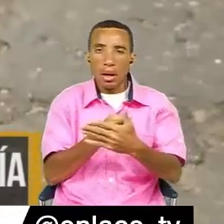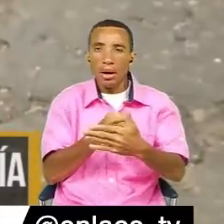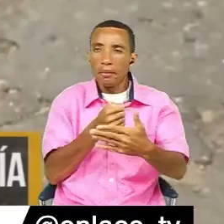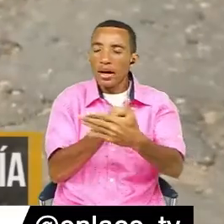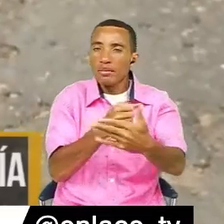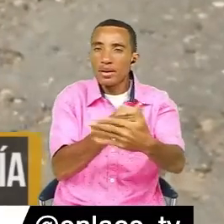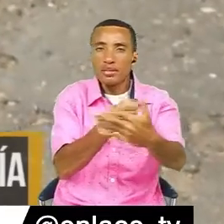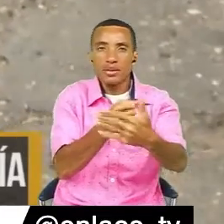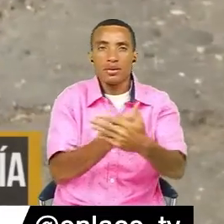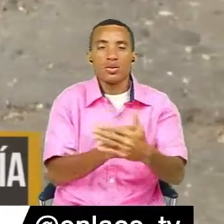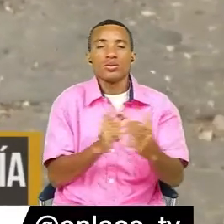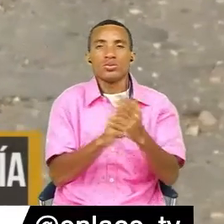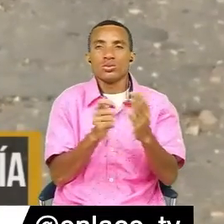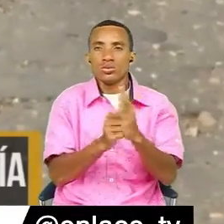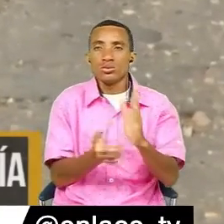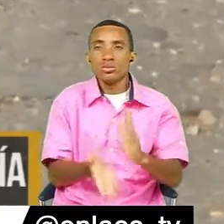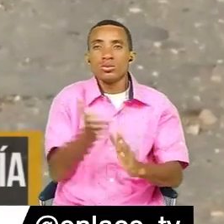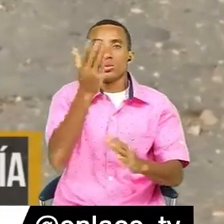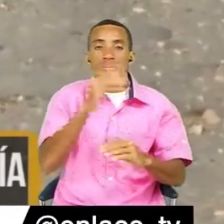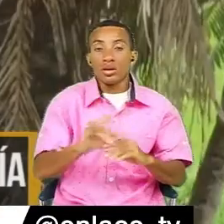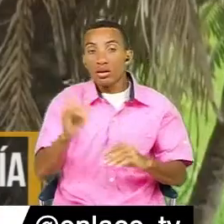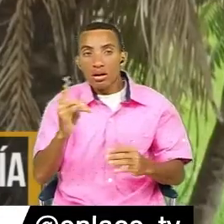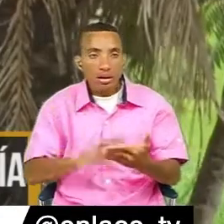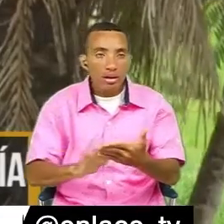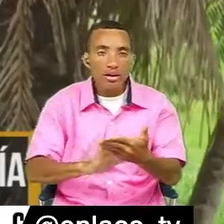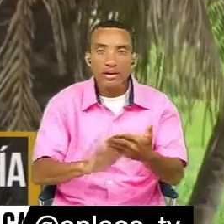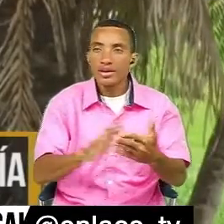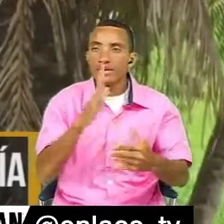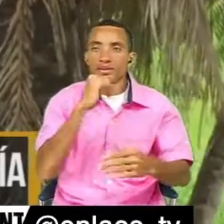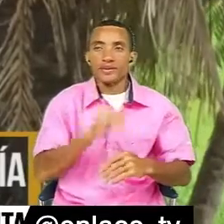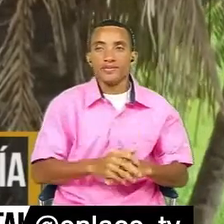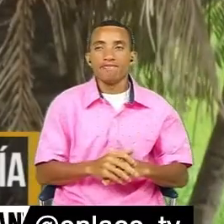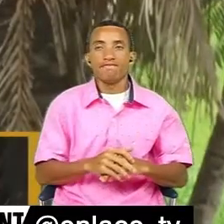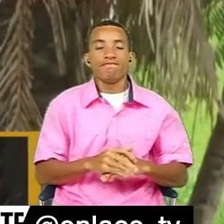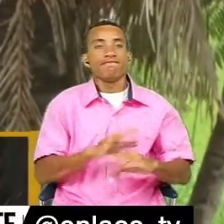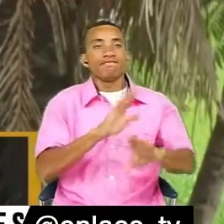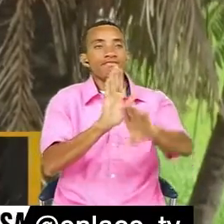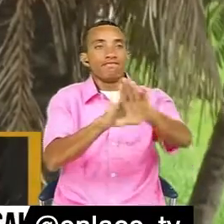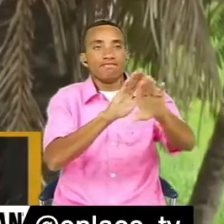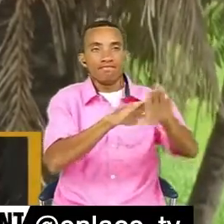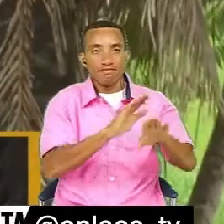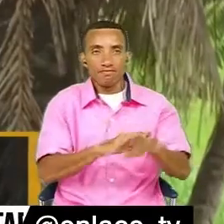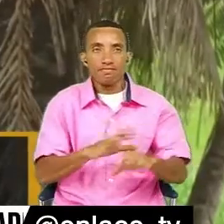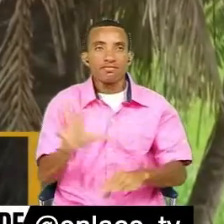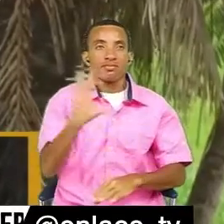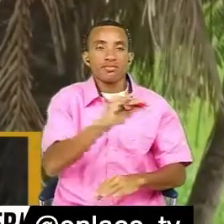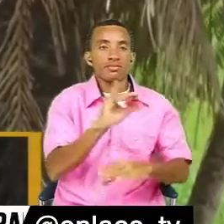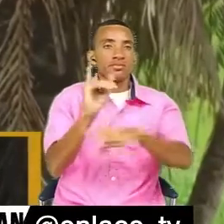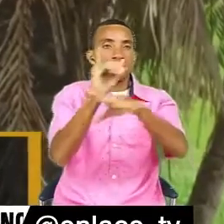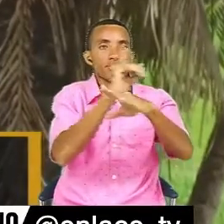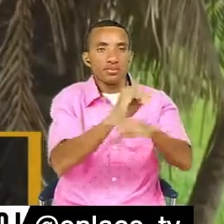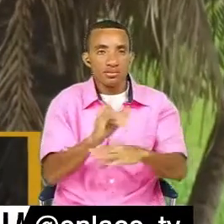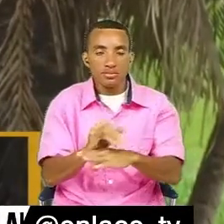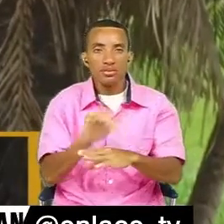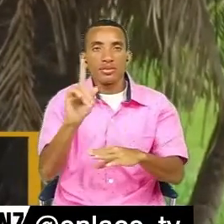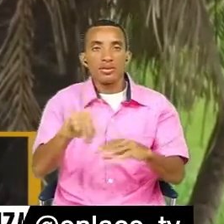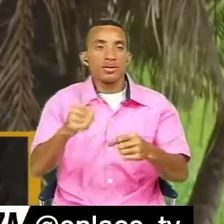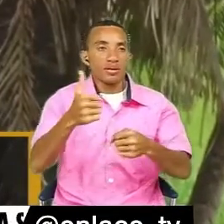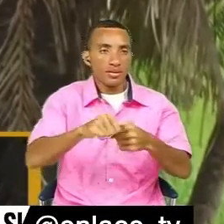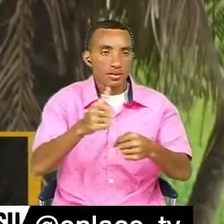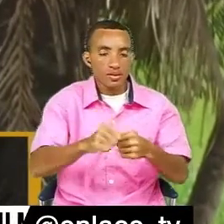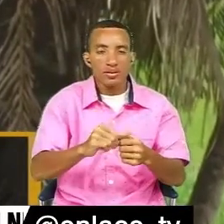días sin que se tomen correctivos al respecto. Ha hecho saber esto a las entidades, a la OXI, a Ecopetrol, del mejoramiento de la